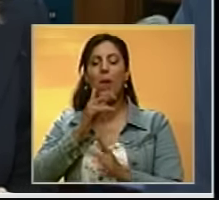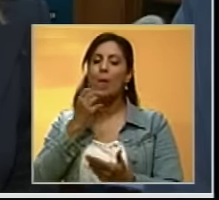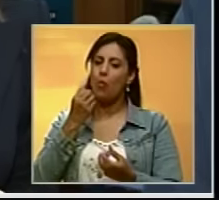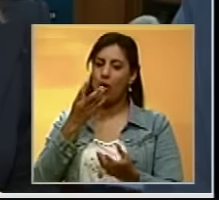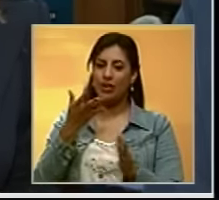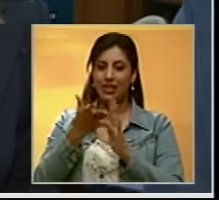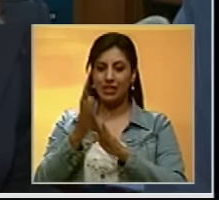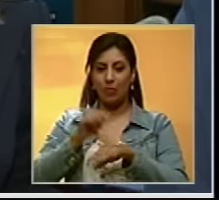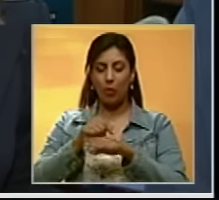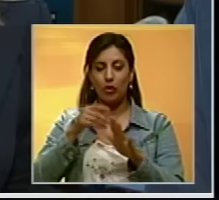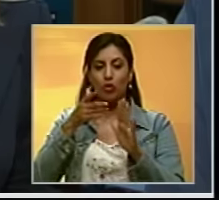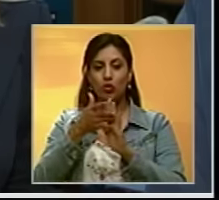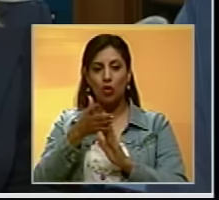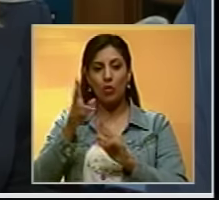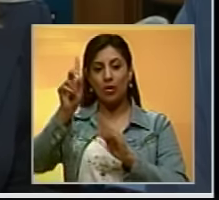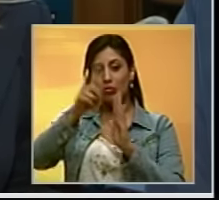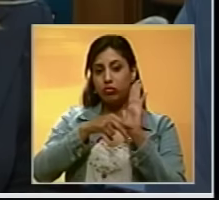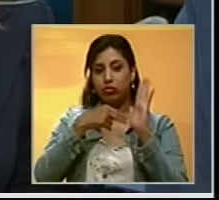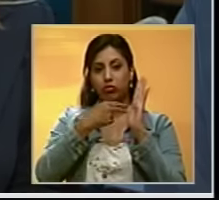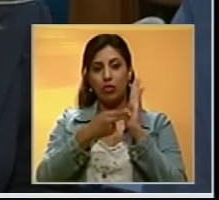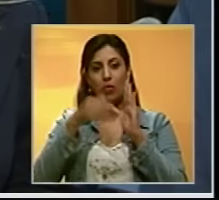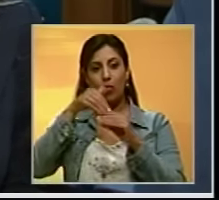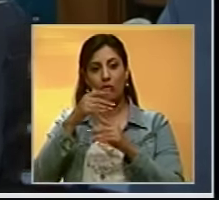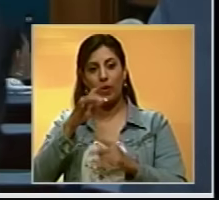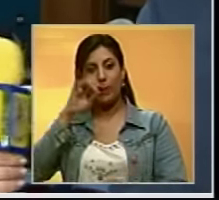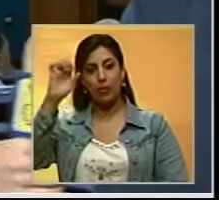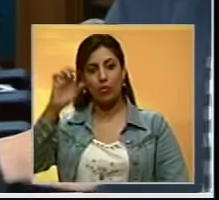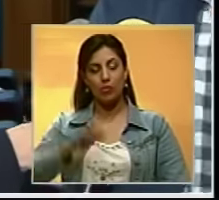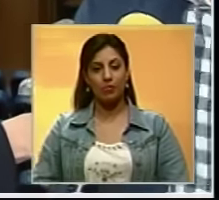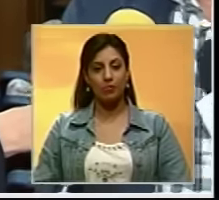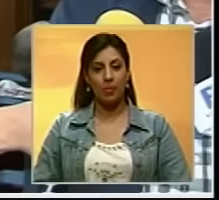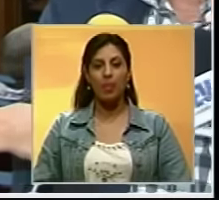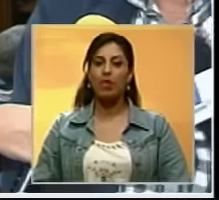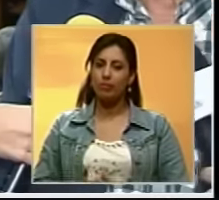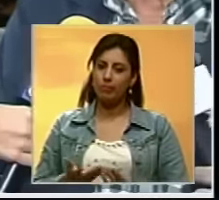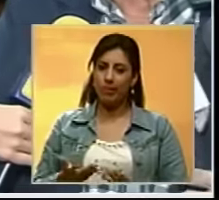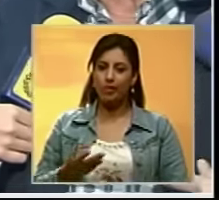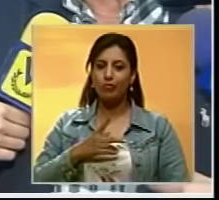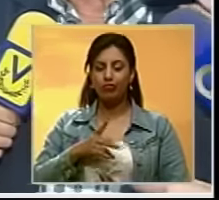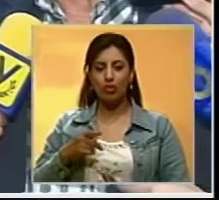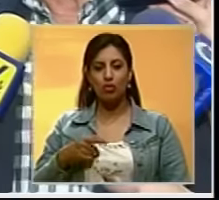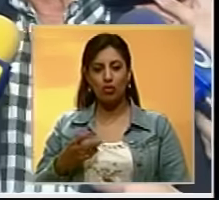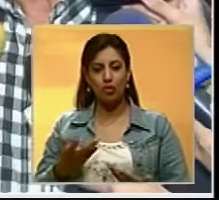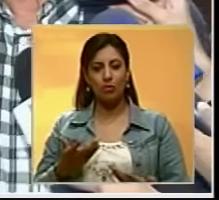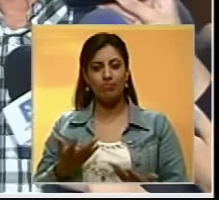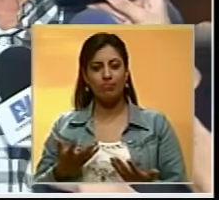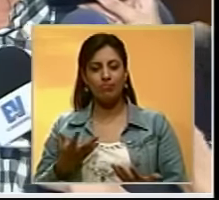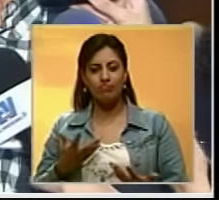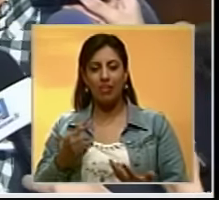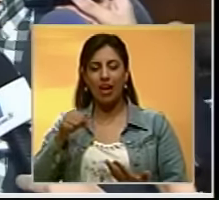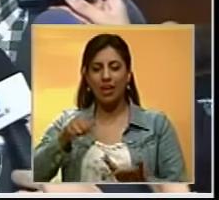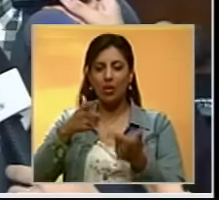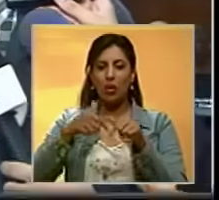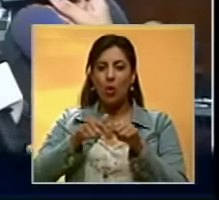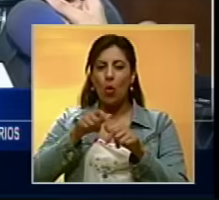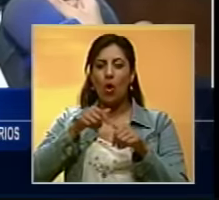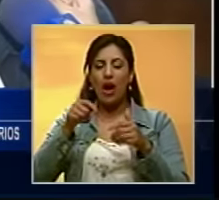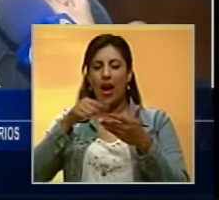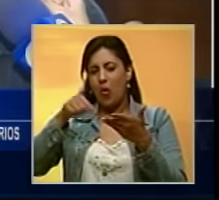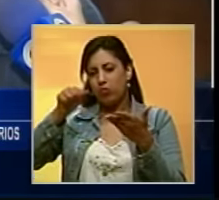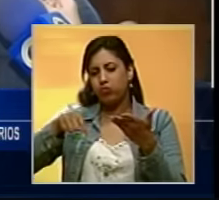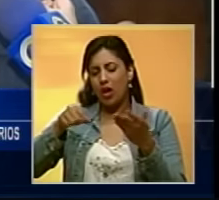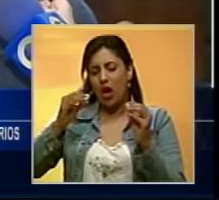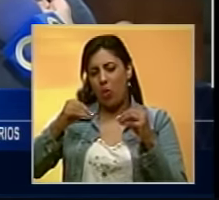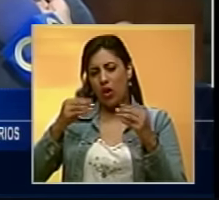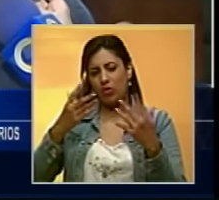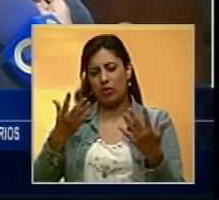pronuncian con respecto a la anulación del referendo revocatorio bueno habíamos organizado este evento para suscribir un convenimiento